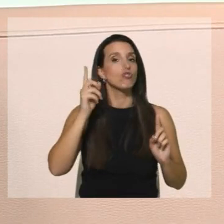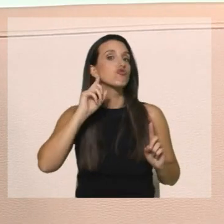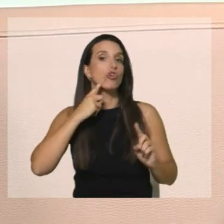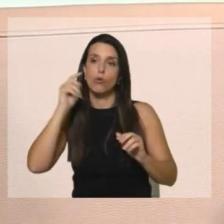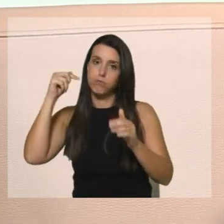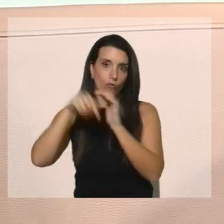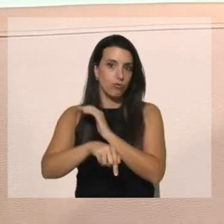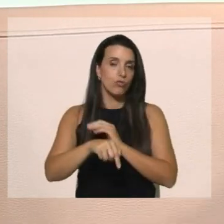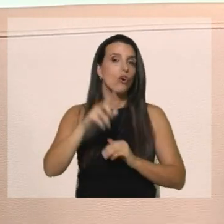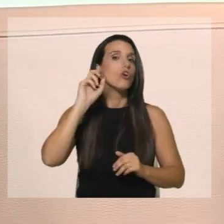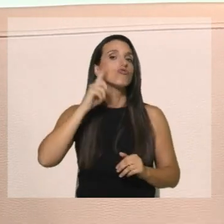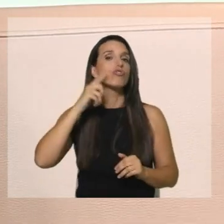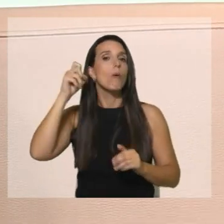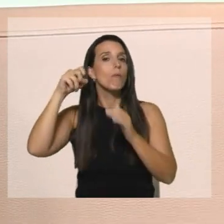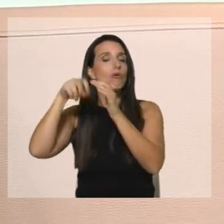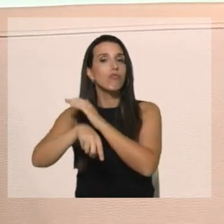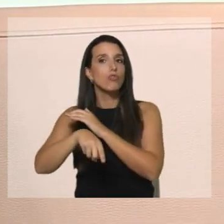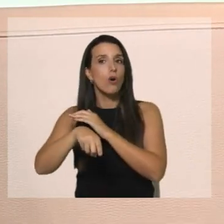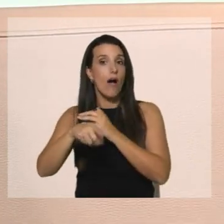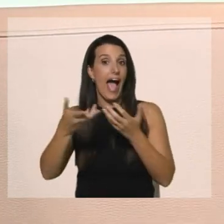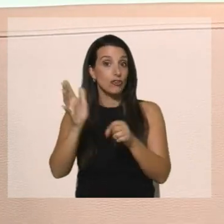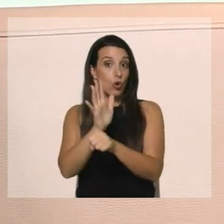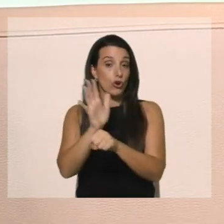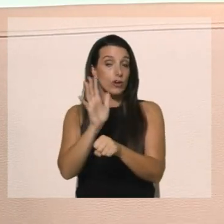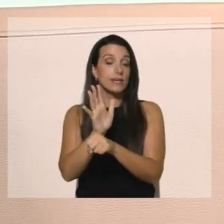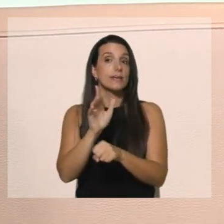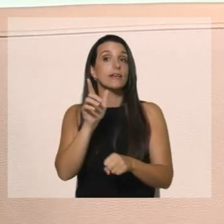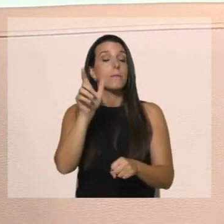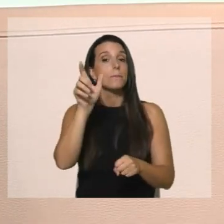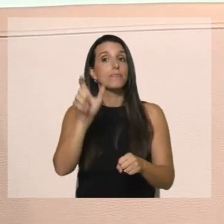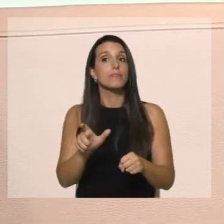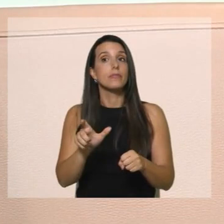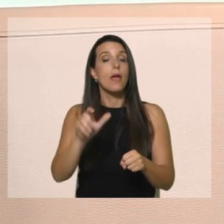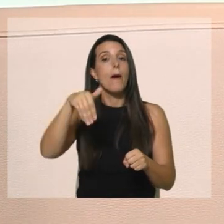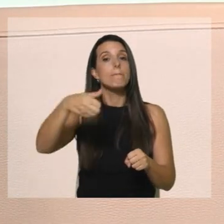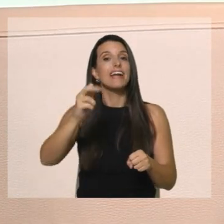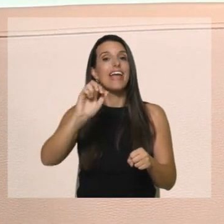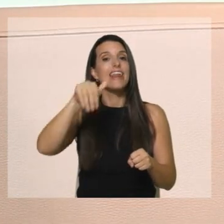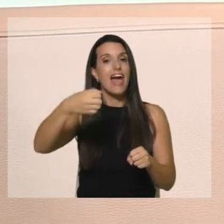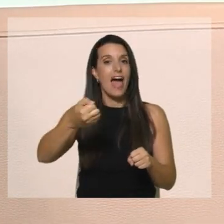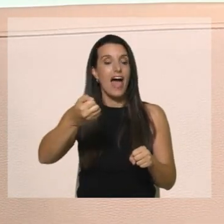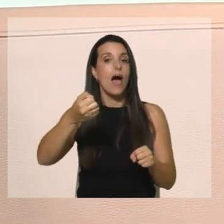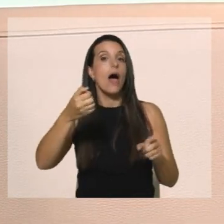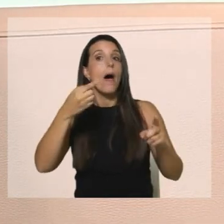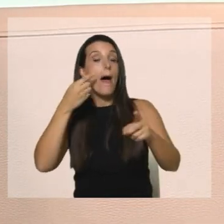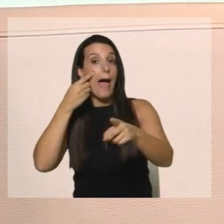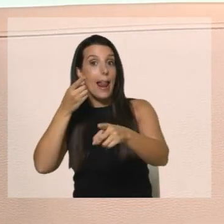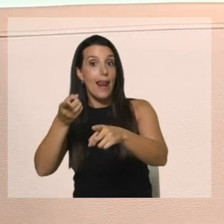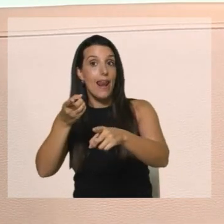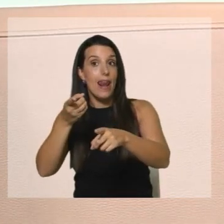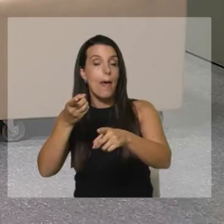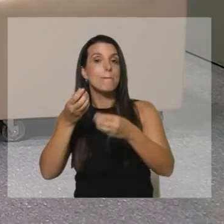Sí. Una persona sorda profunda que tuvimos en el elenco, que tenemos en el elenco, es Mariana Madrid. Mariana Madrid